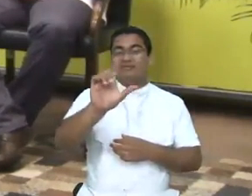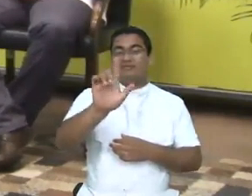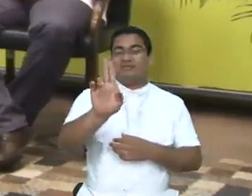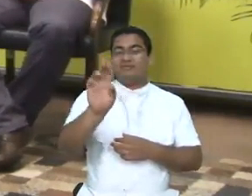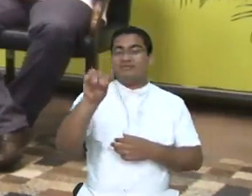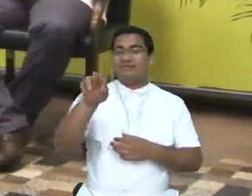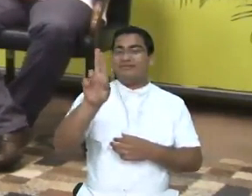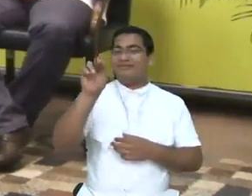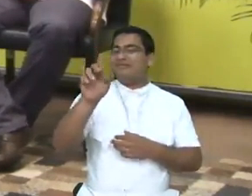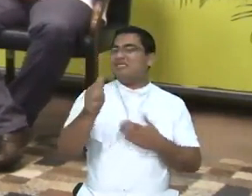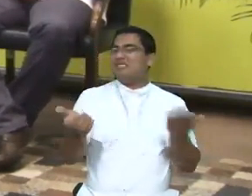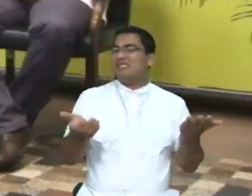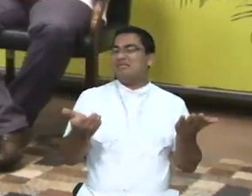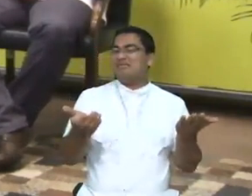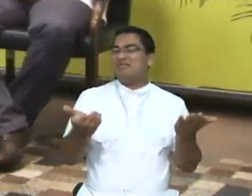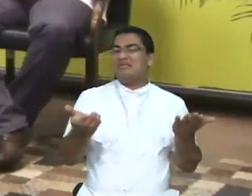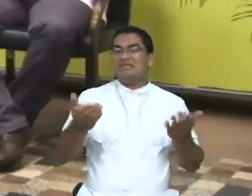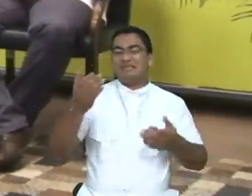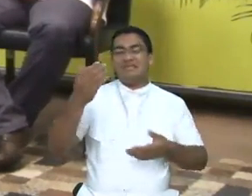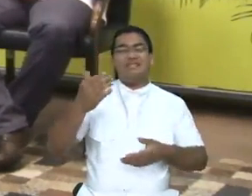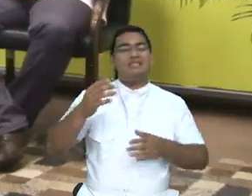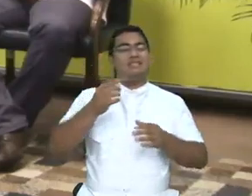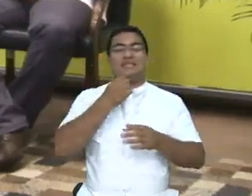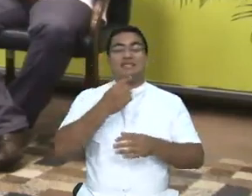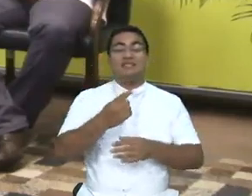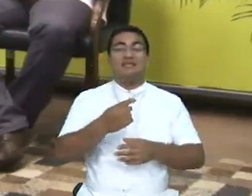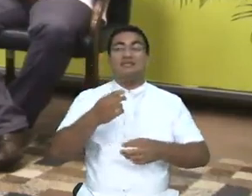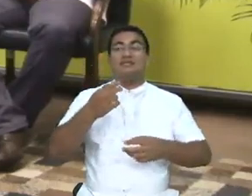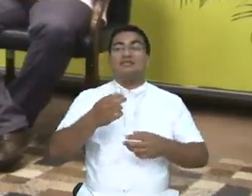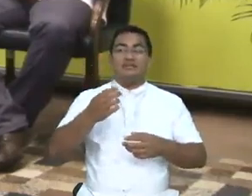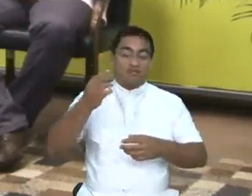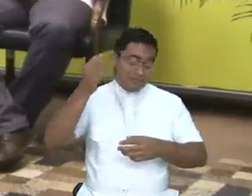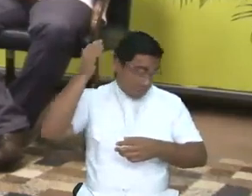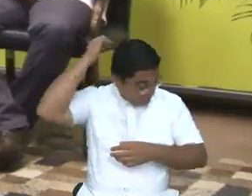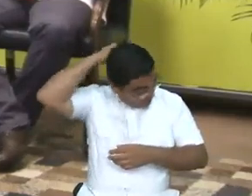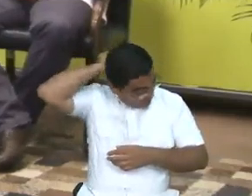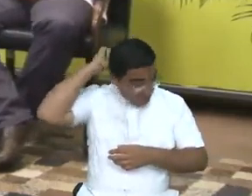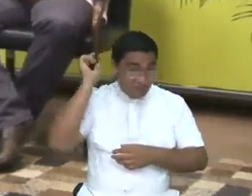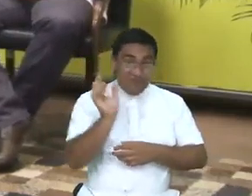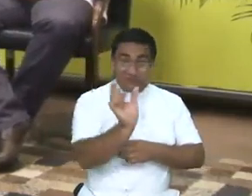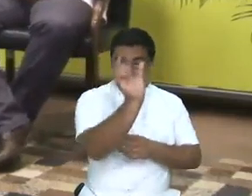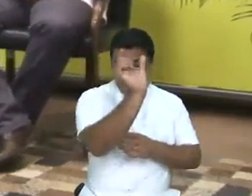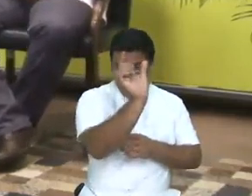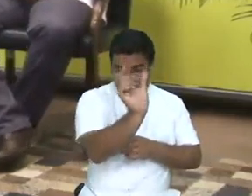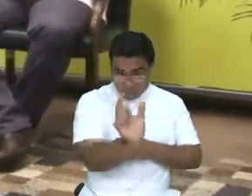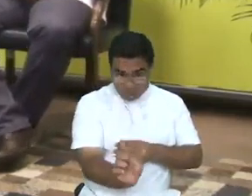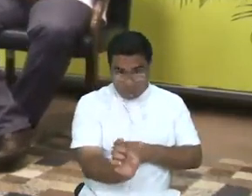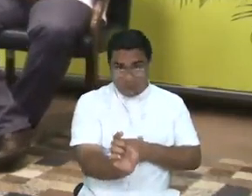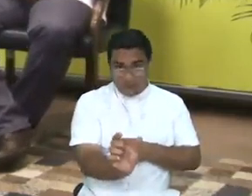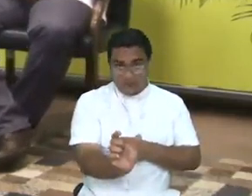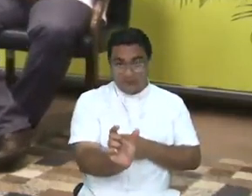lugar, hablamos de que la columna vertebral es... Comienza desde la... Sí, la columna vertebral